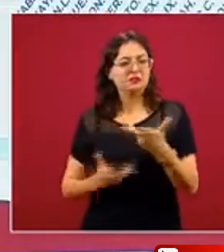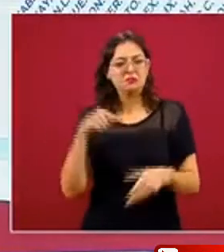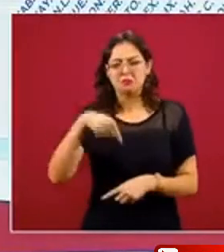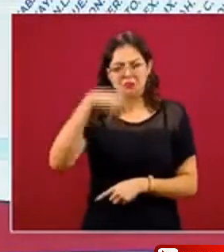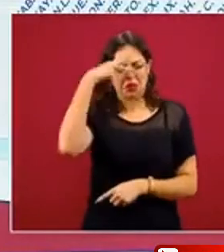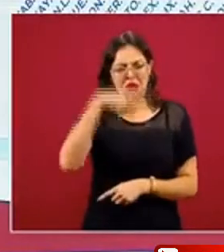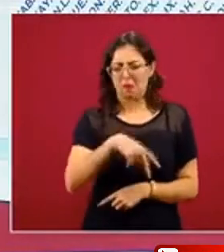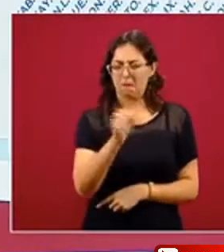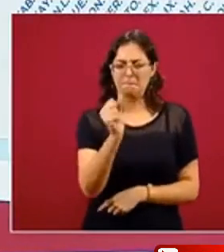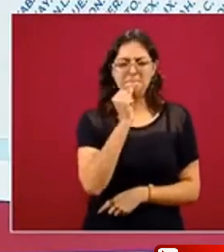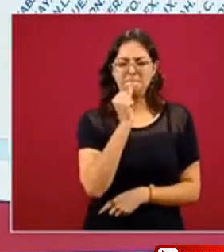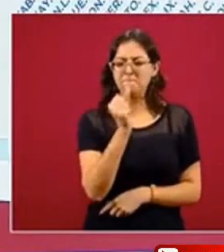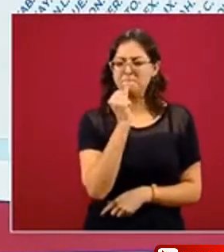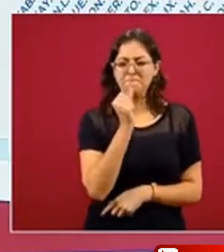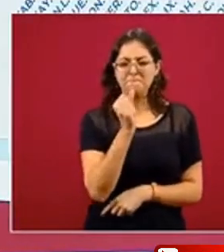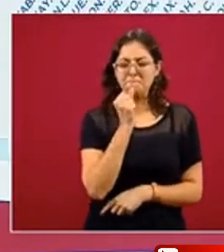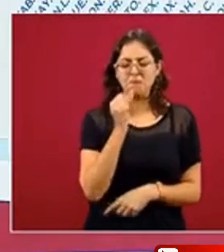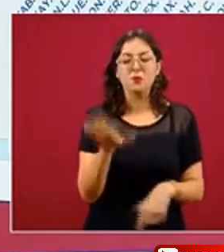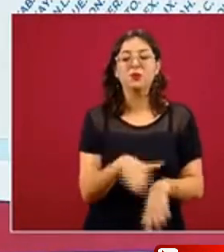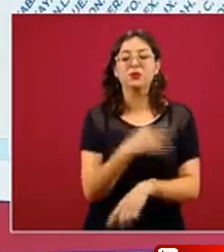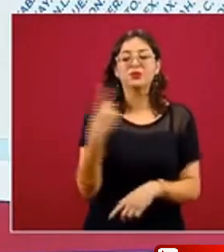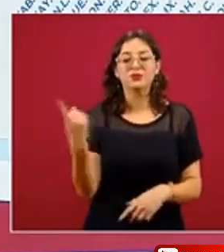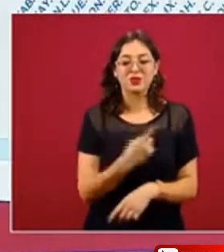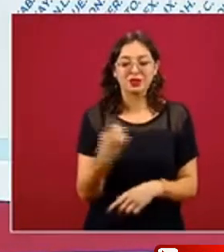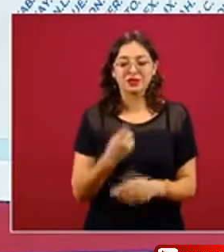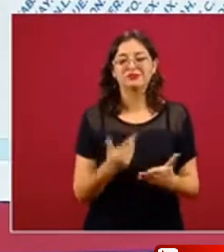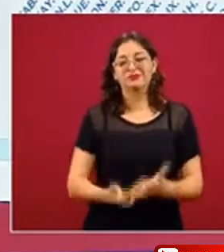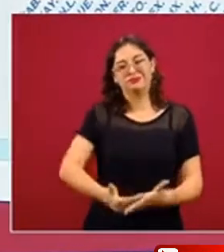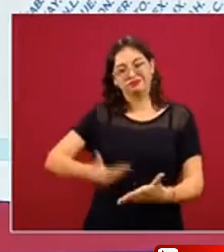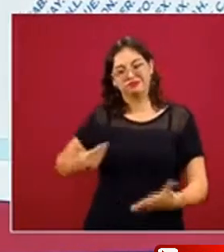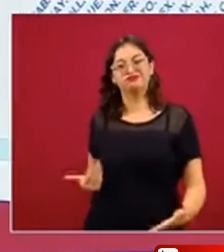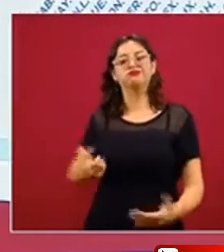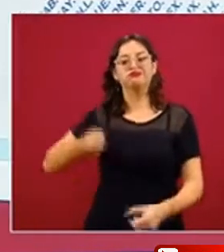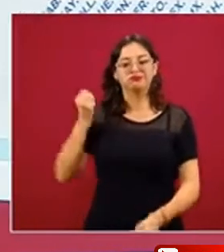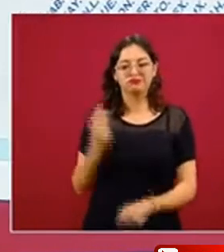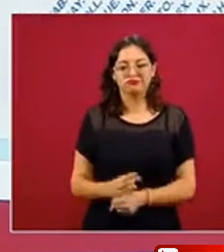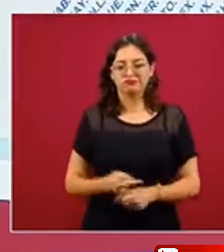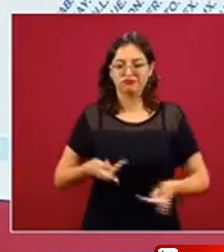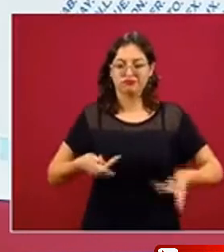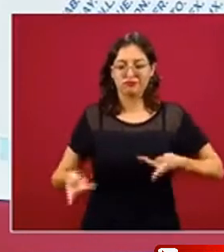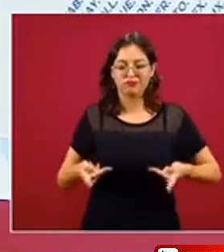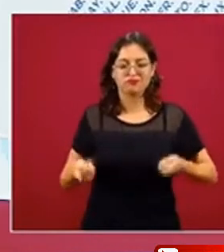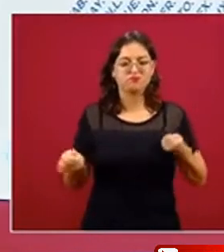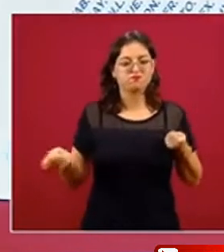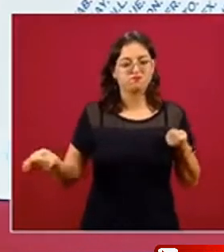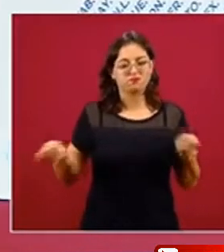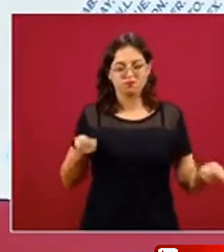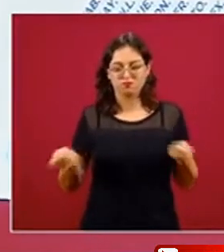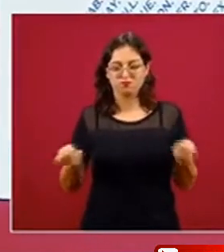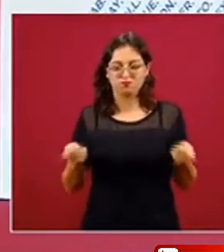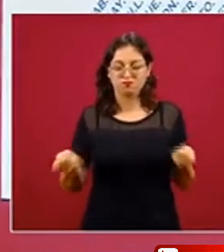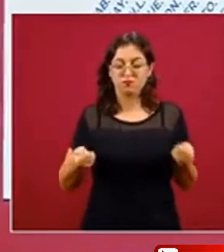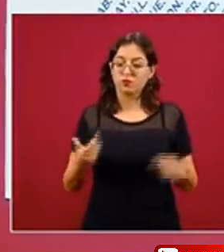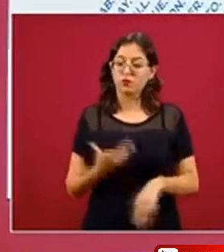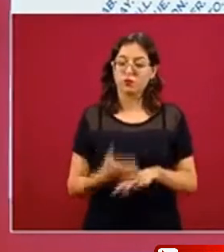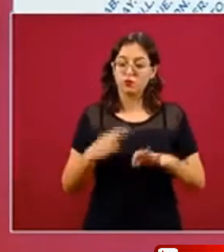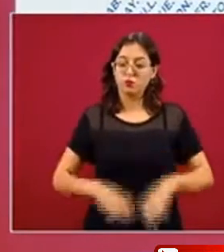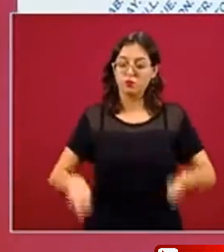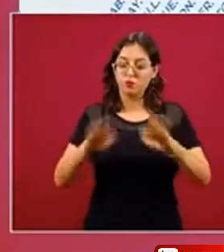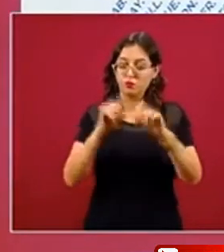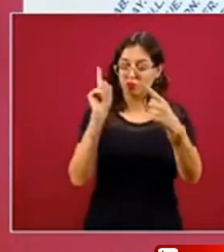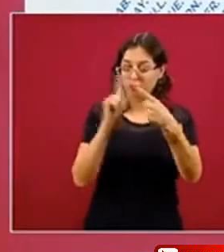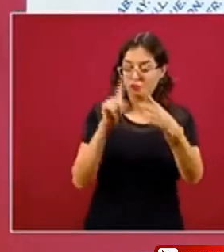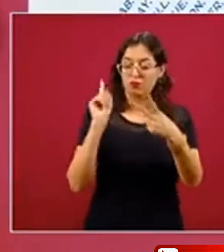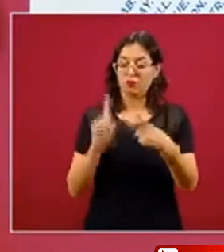en México, y no ha ocurrido porque estamos desde el inicio en 2 intervenciones fundamentales.